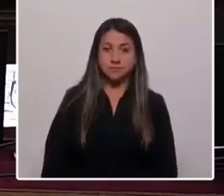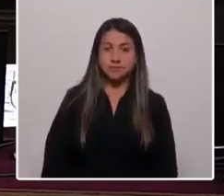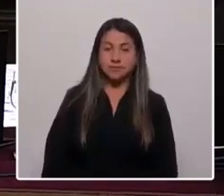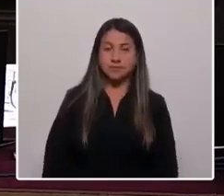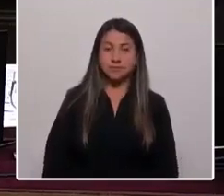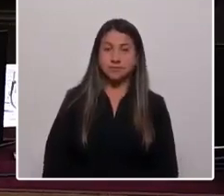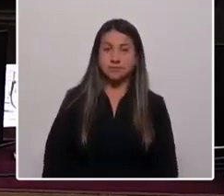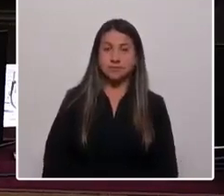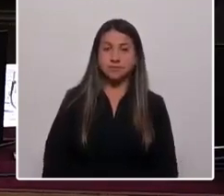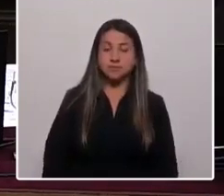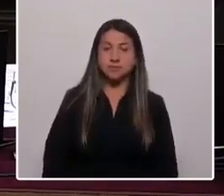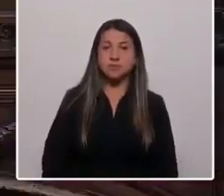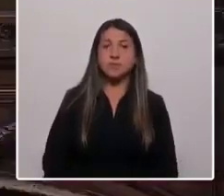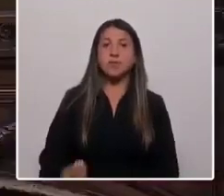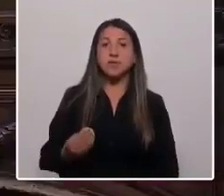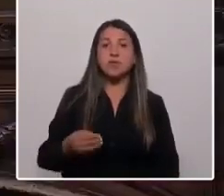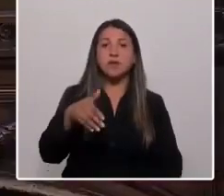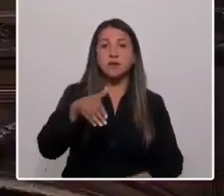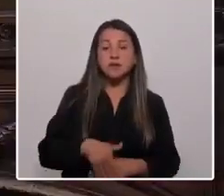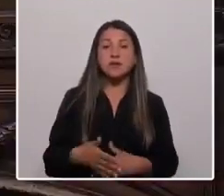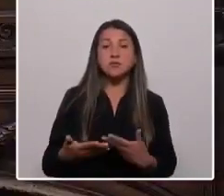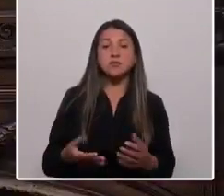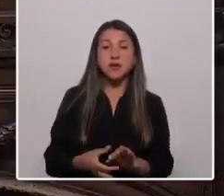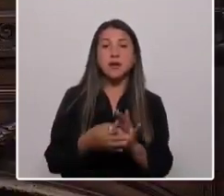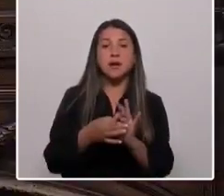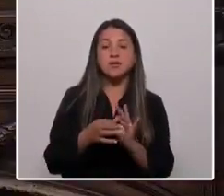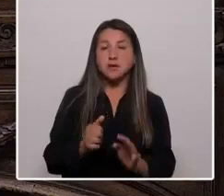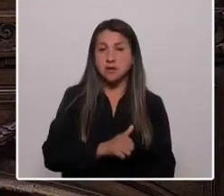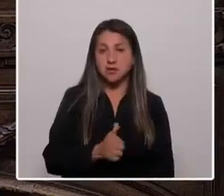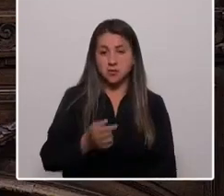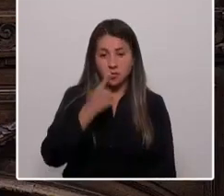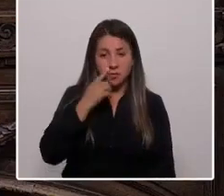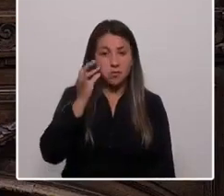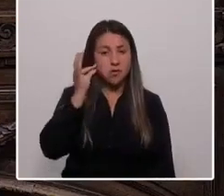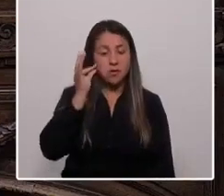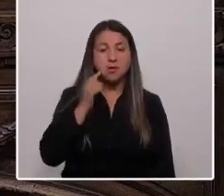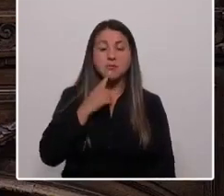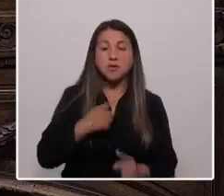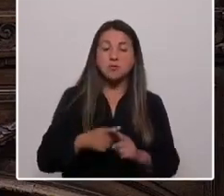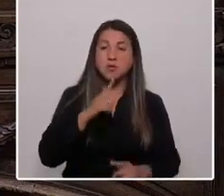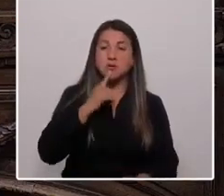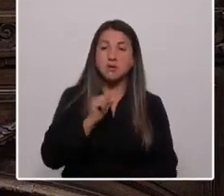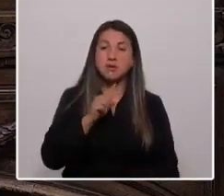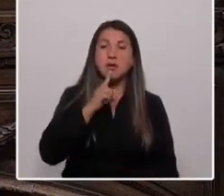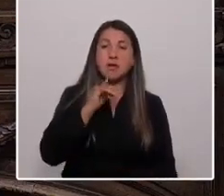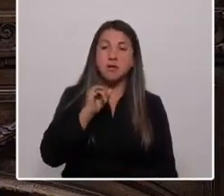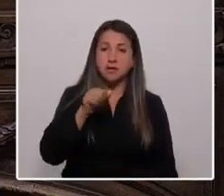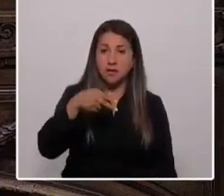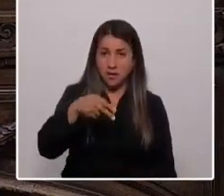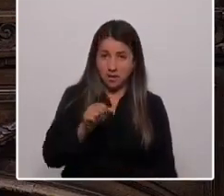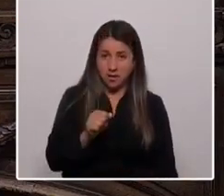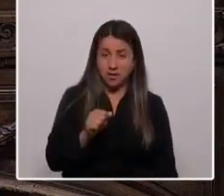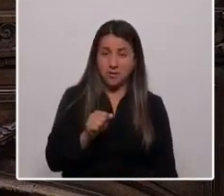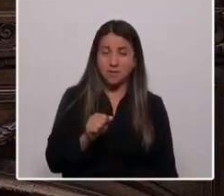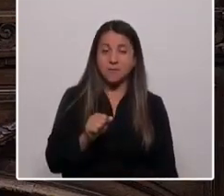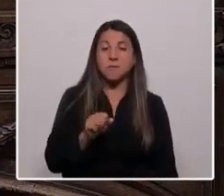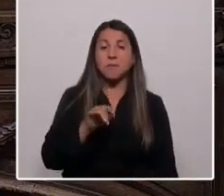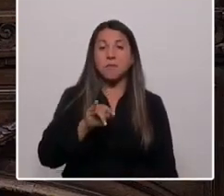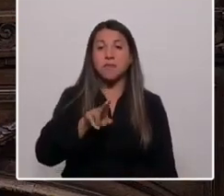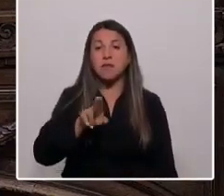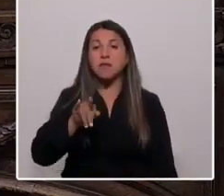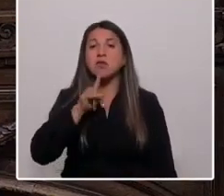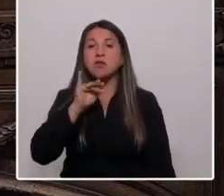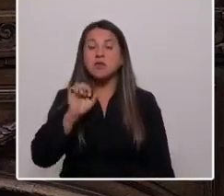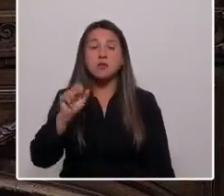buenas tardes muchas gracias a todas y todos mi nombre es cateando ruth y herrera urrutia por un padre que no existió